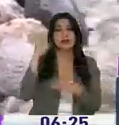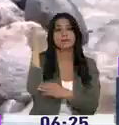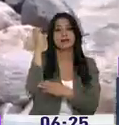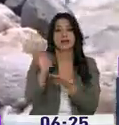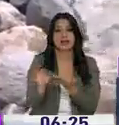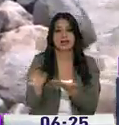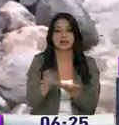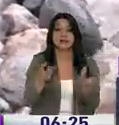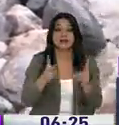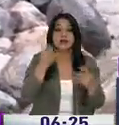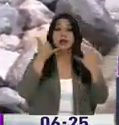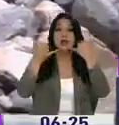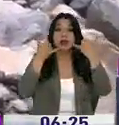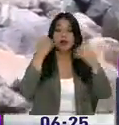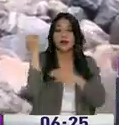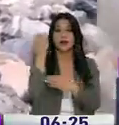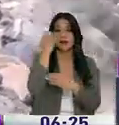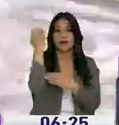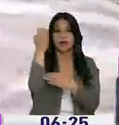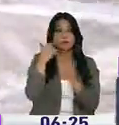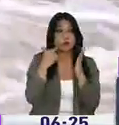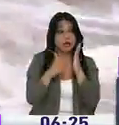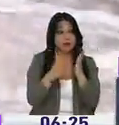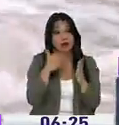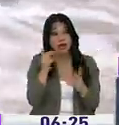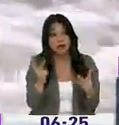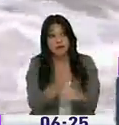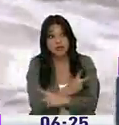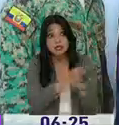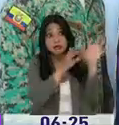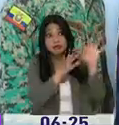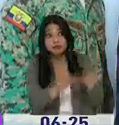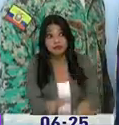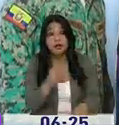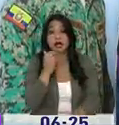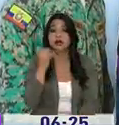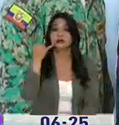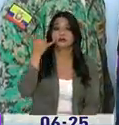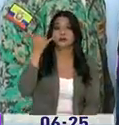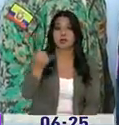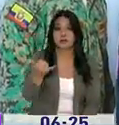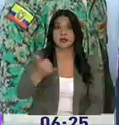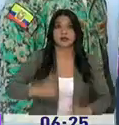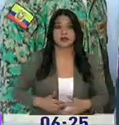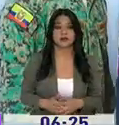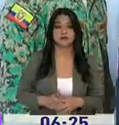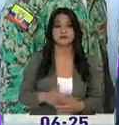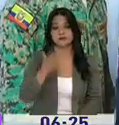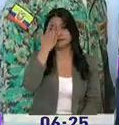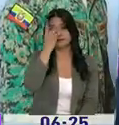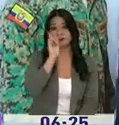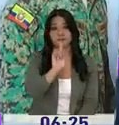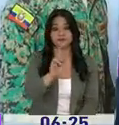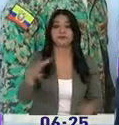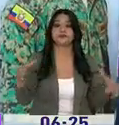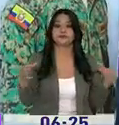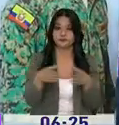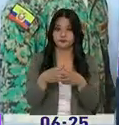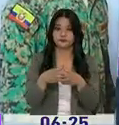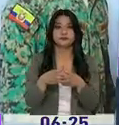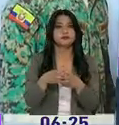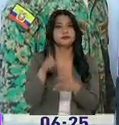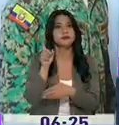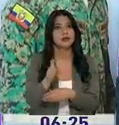líneas de emergencia a fin de que se pueda acudir ante llamado de un nuevo desborde. Si ya se toma esa decisión conjunta, requeriríamos